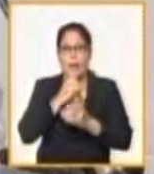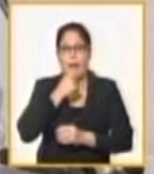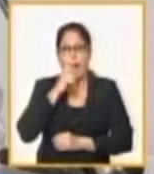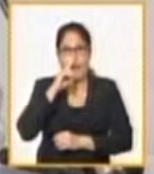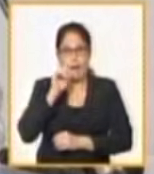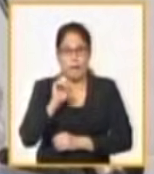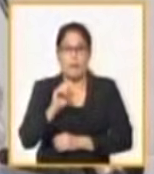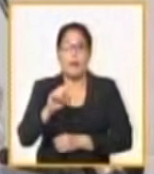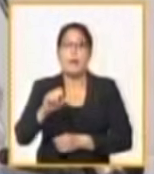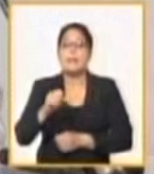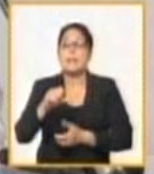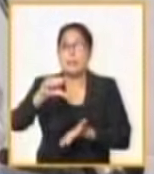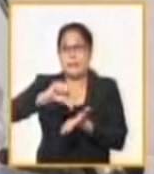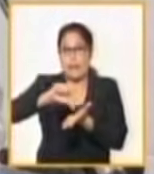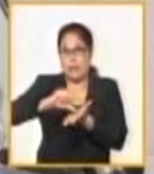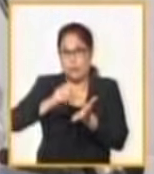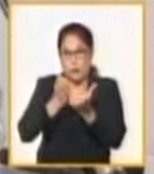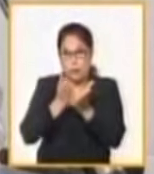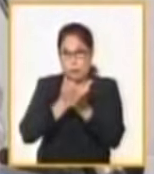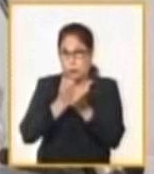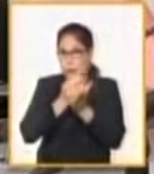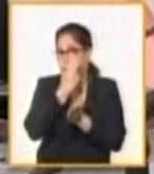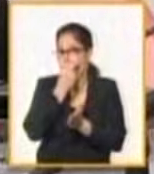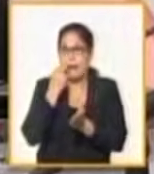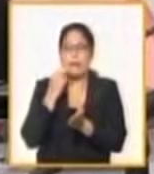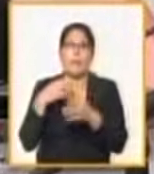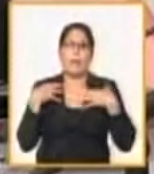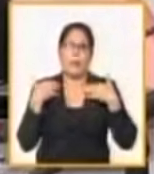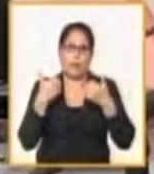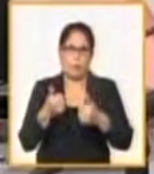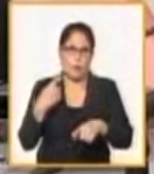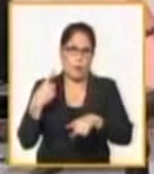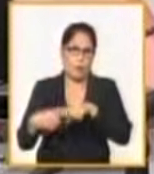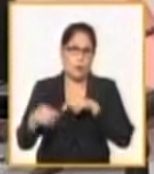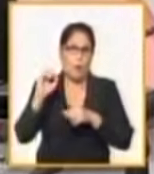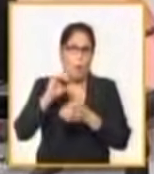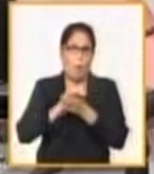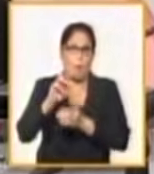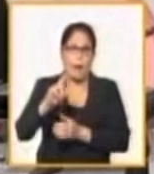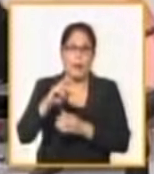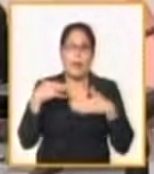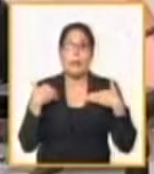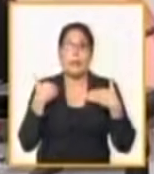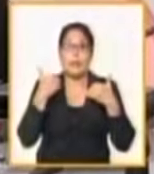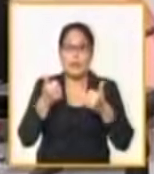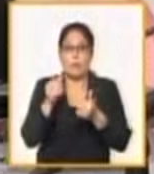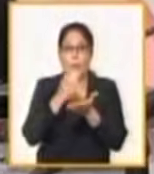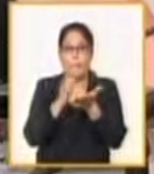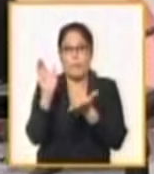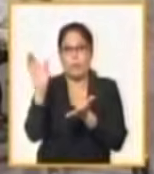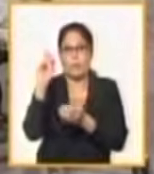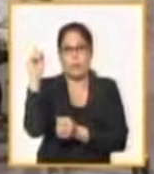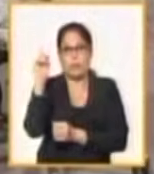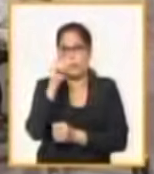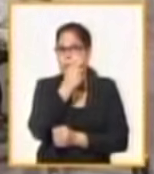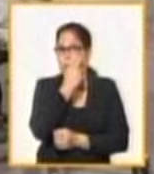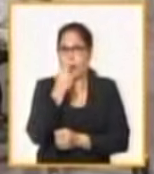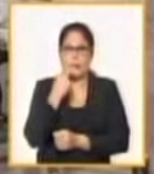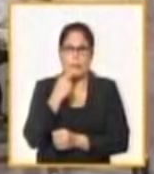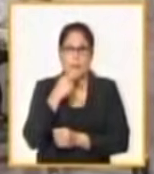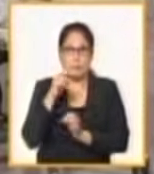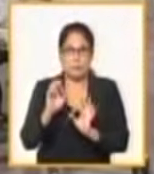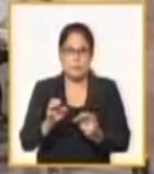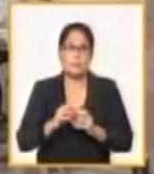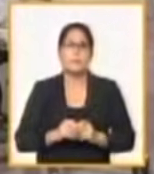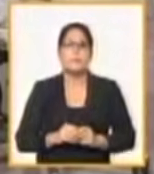del Centro de Estudios Martianos, el compañero Omar Baliño Cedré, director de la Biblioteca Nacional José Martí, el escenario